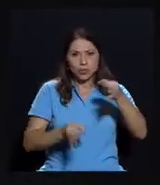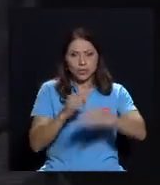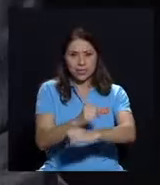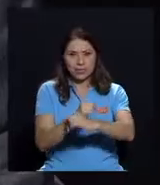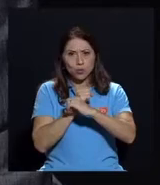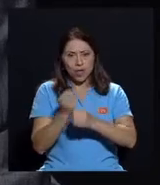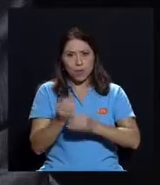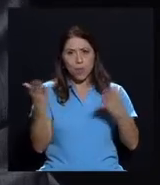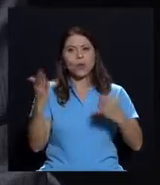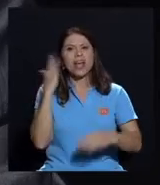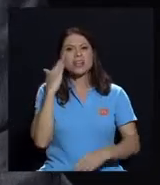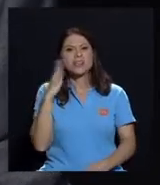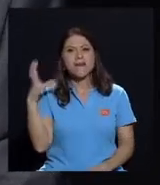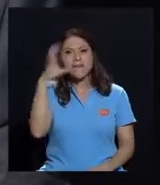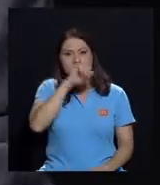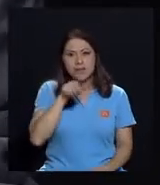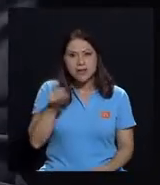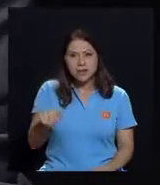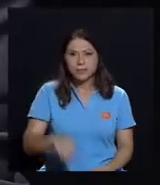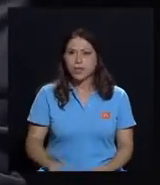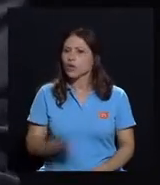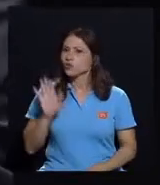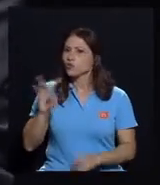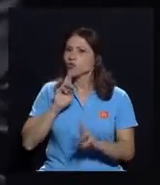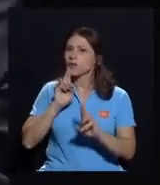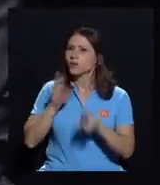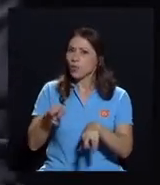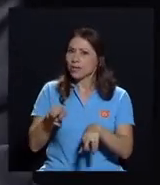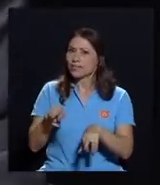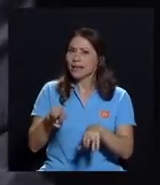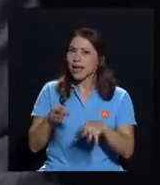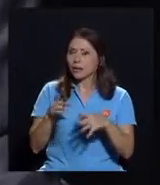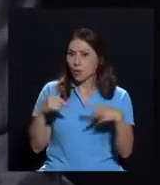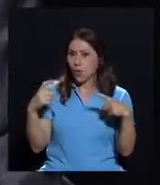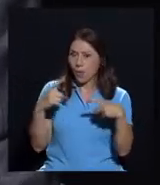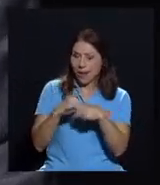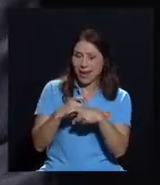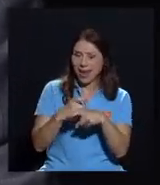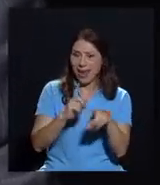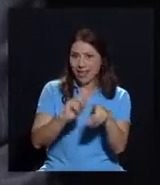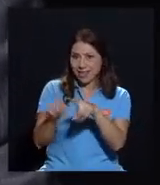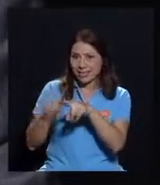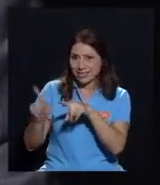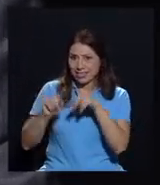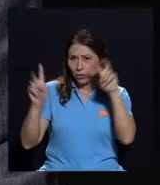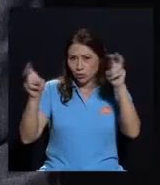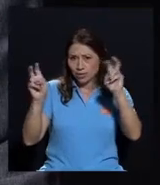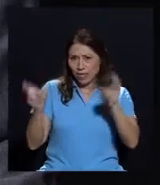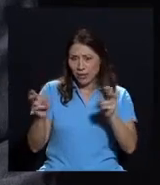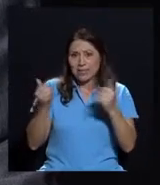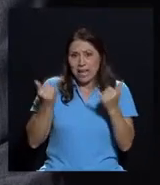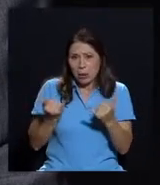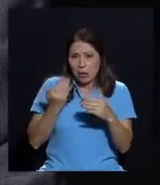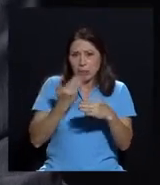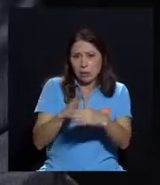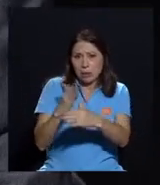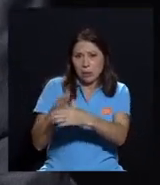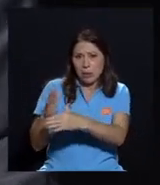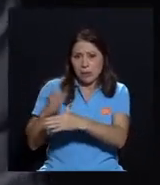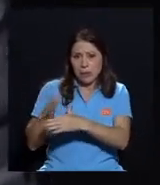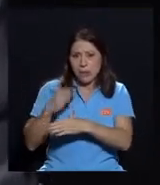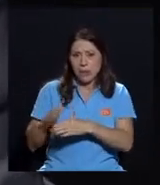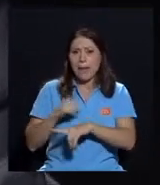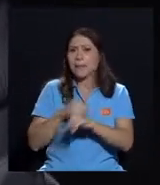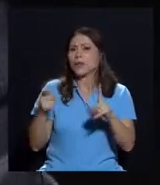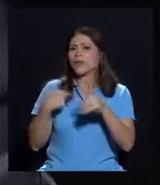vamos a desgranar la respuesta suya que fue una respuesta como compleja y de distintas temas pero permítanme que lo presionen